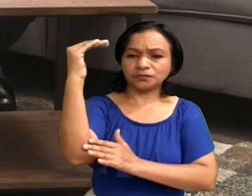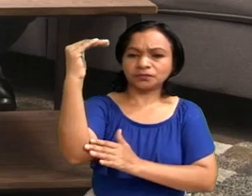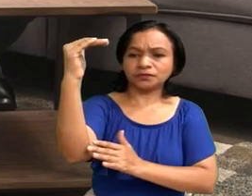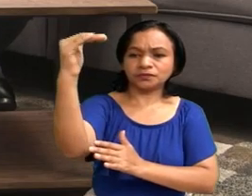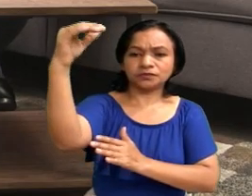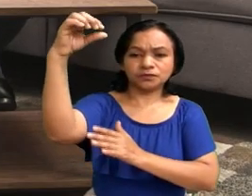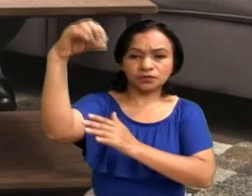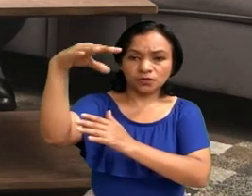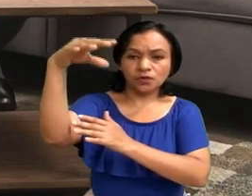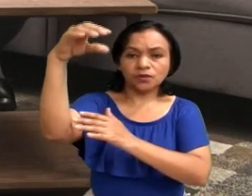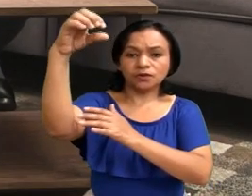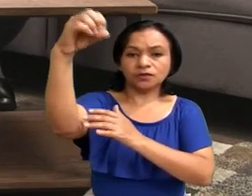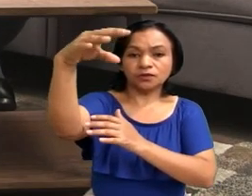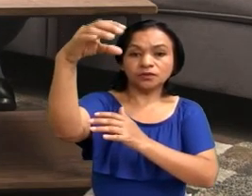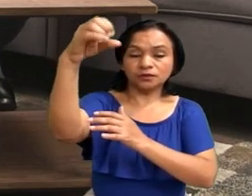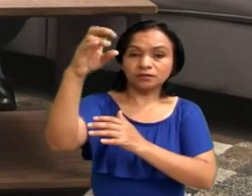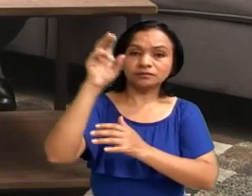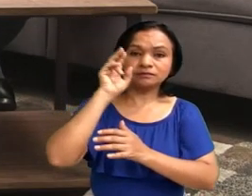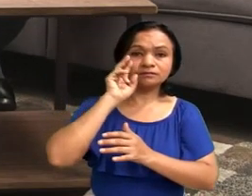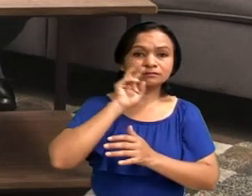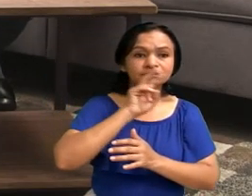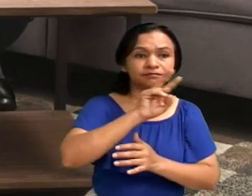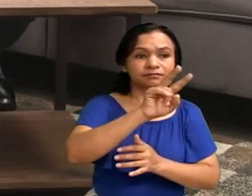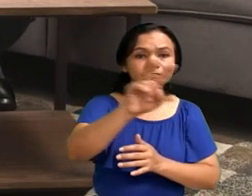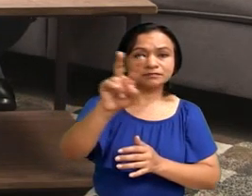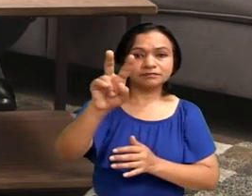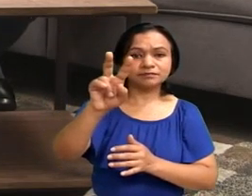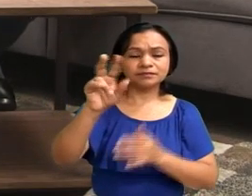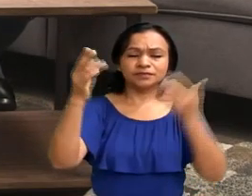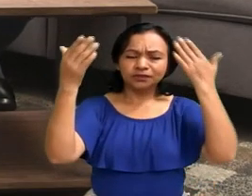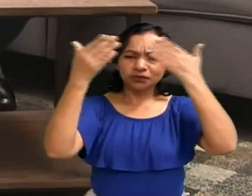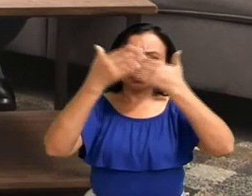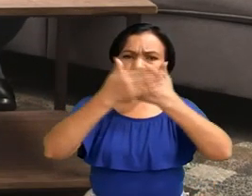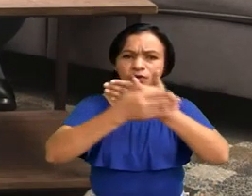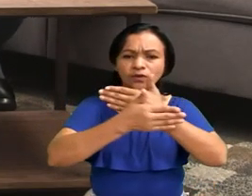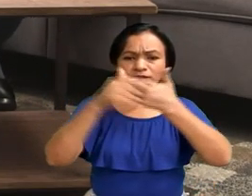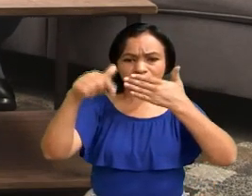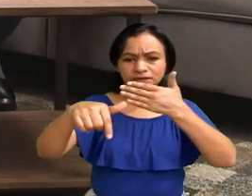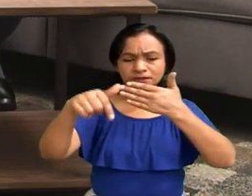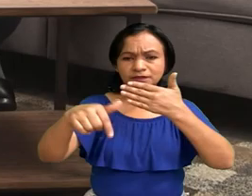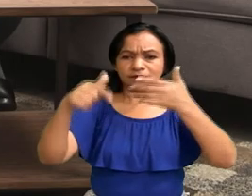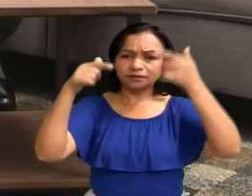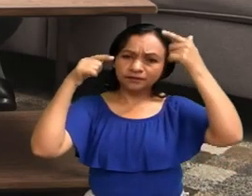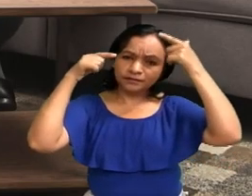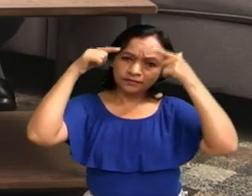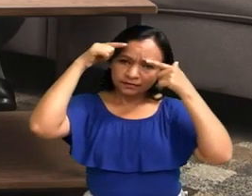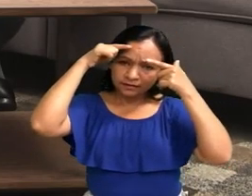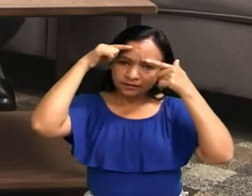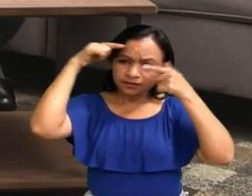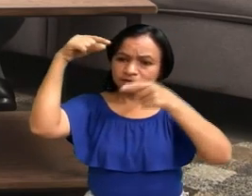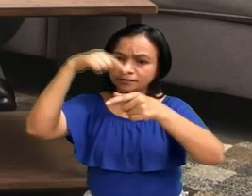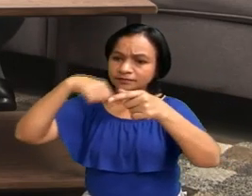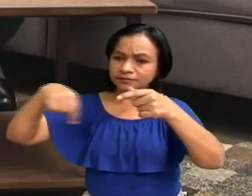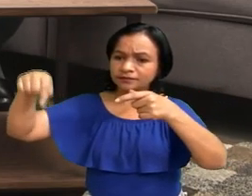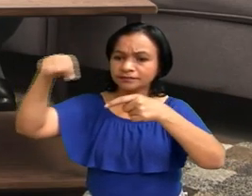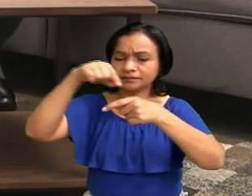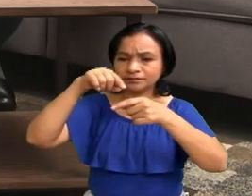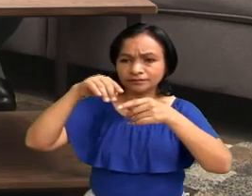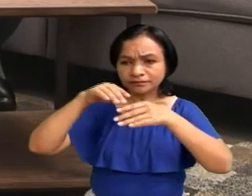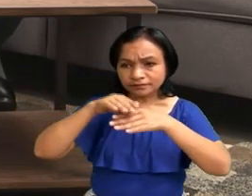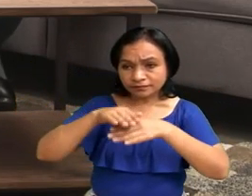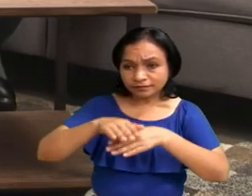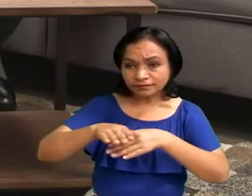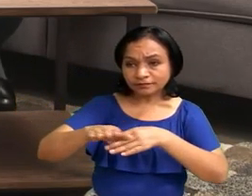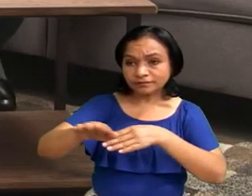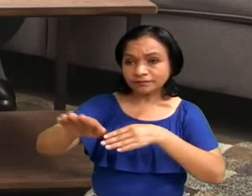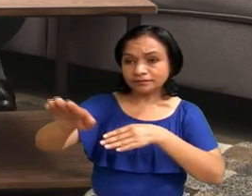66.000. Ya lo notas, si ustedes salen aquí de noche y empezás en esta avenida Bolívar subiendo